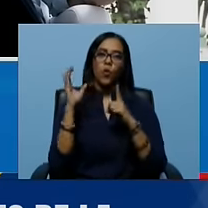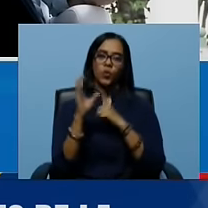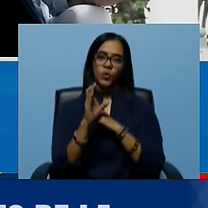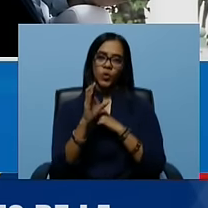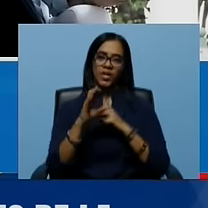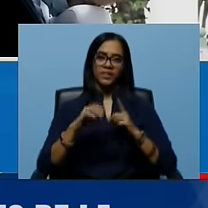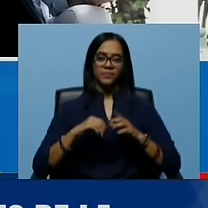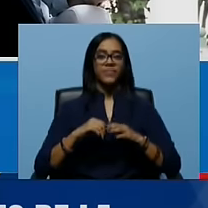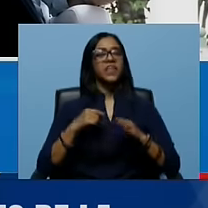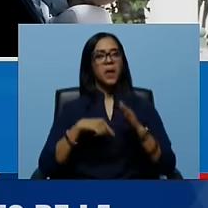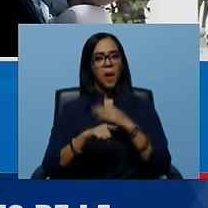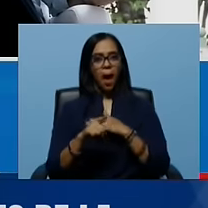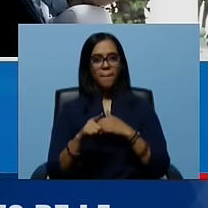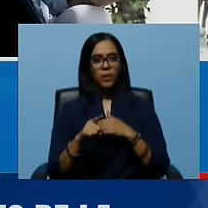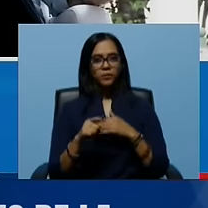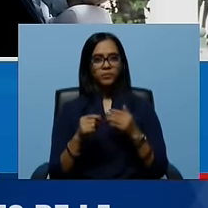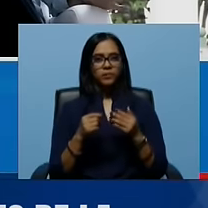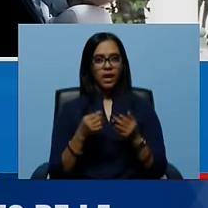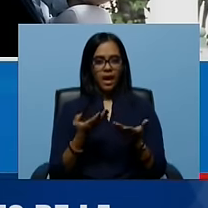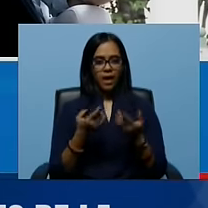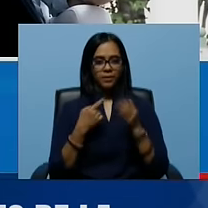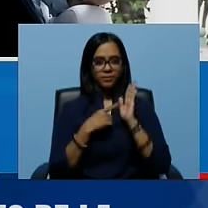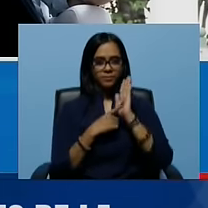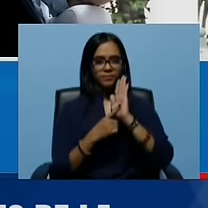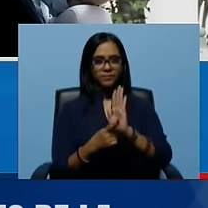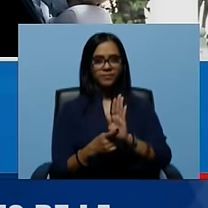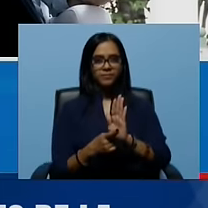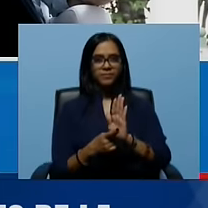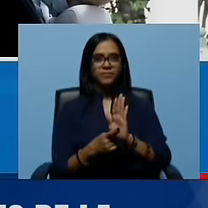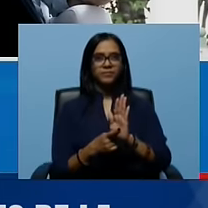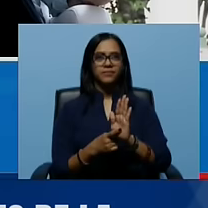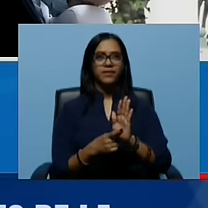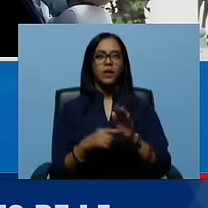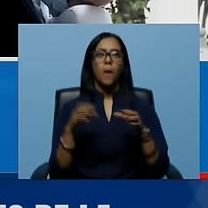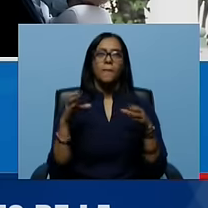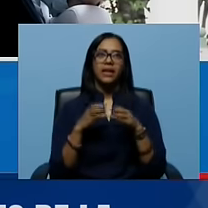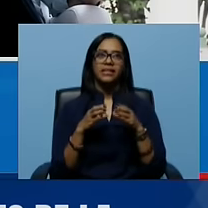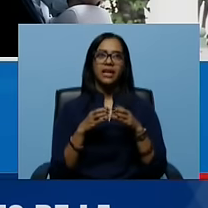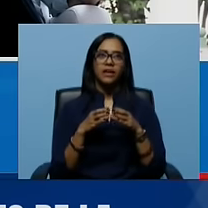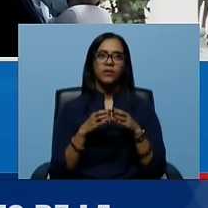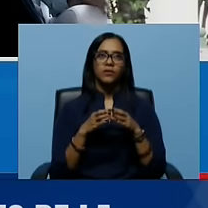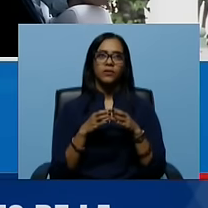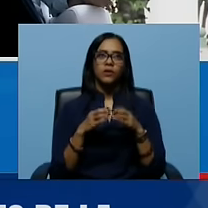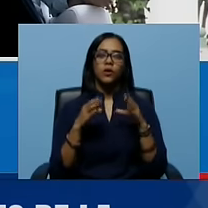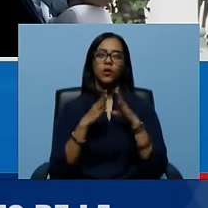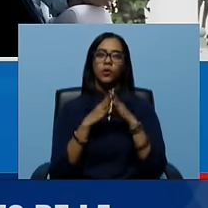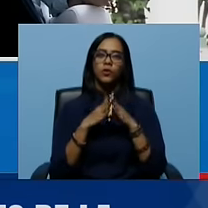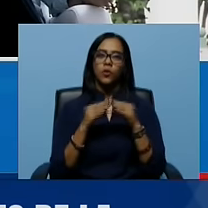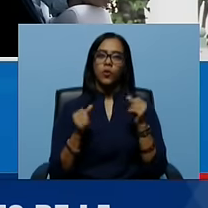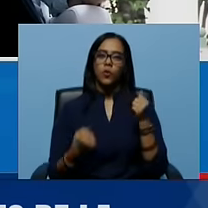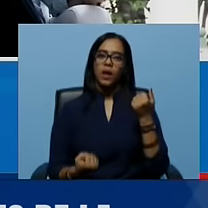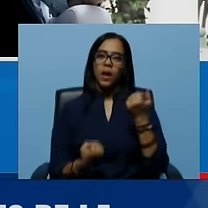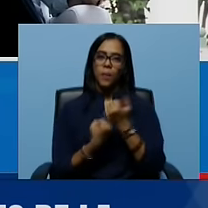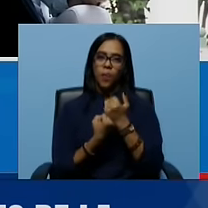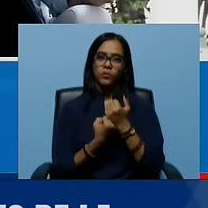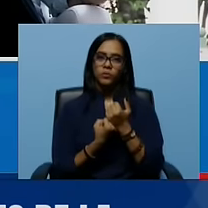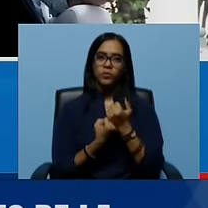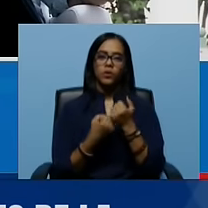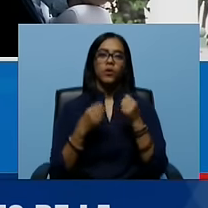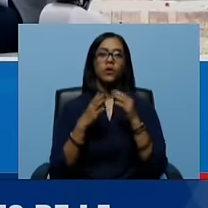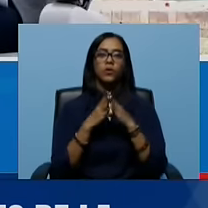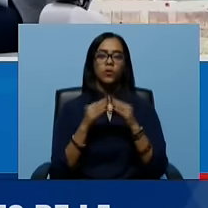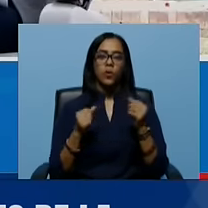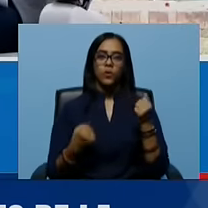cultoras. Y vamos a prestarle, Ernesto, compañero, todo el apoyo. Todo el